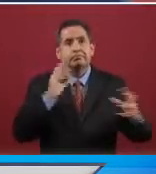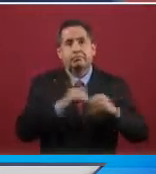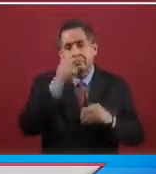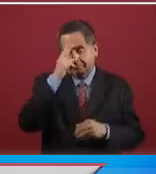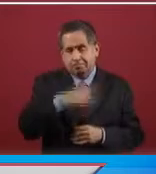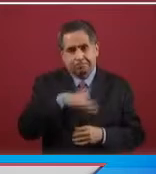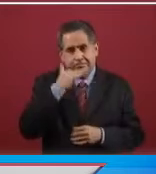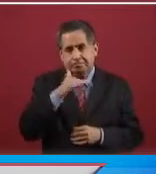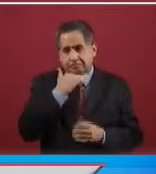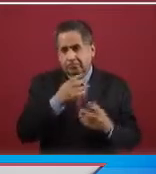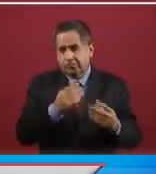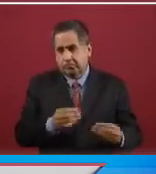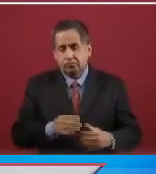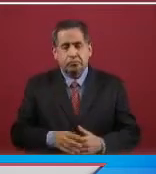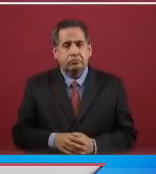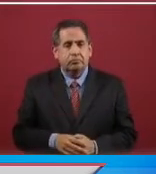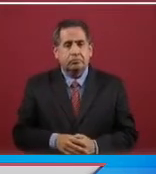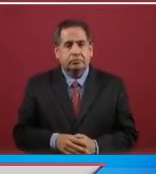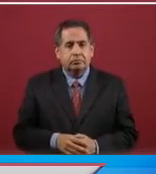México.